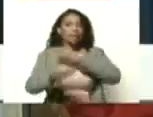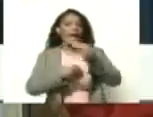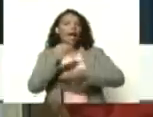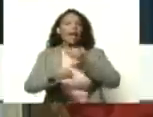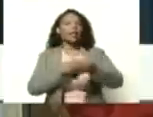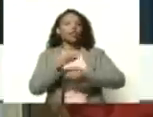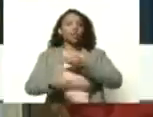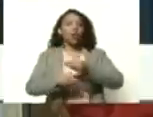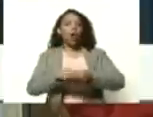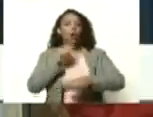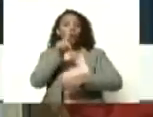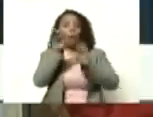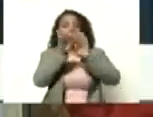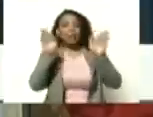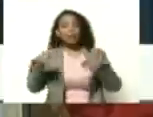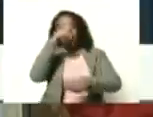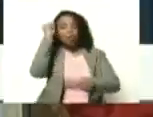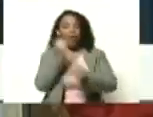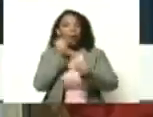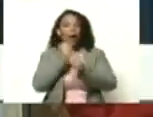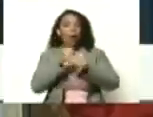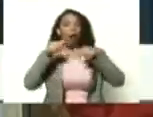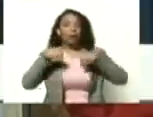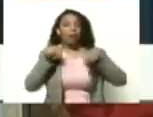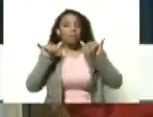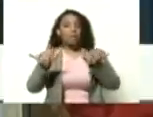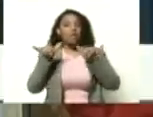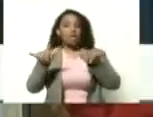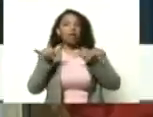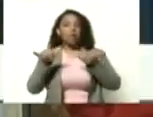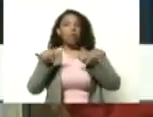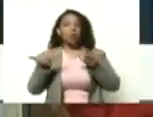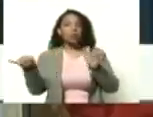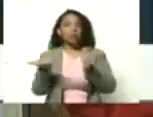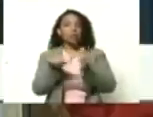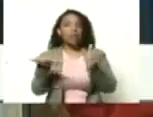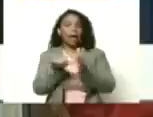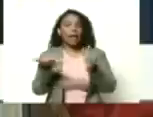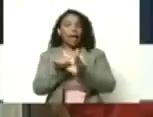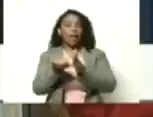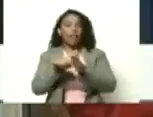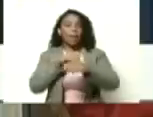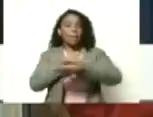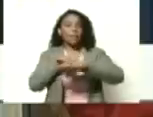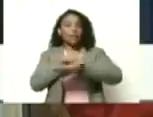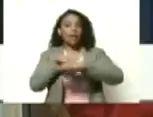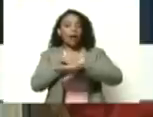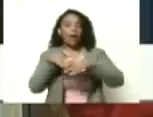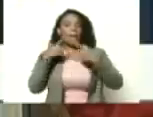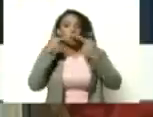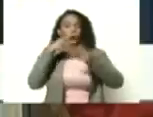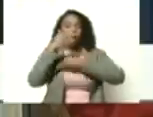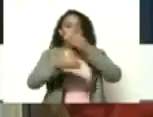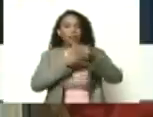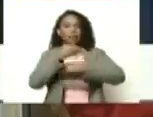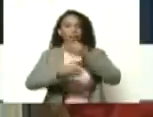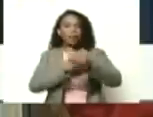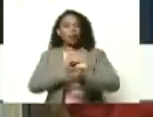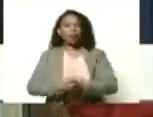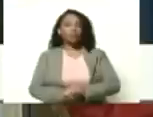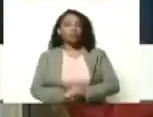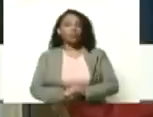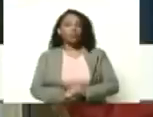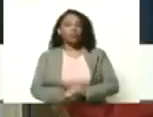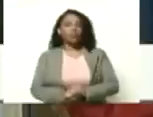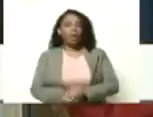partir de una mesa de trabajo que acá mismo cercano al auditorio del ministerio público realizamos el